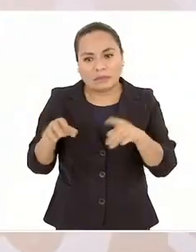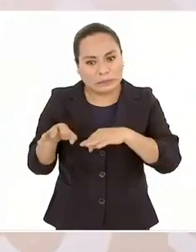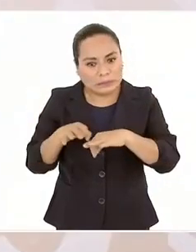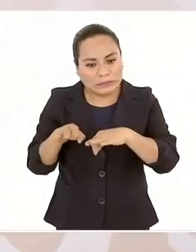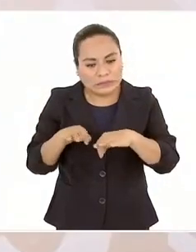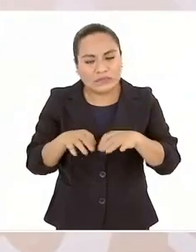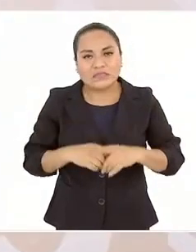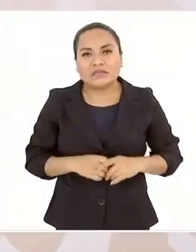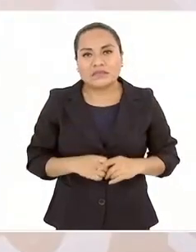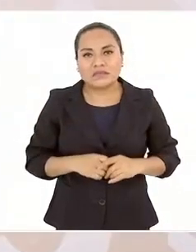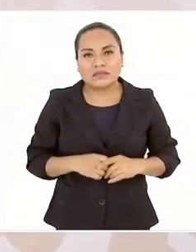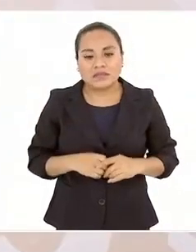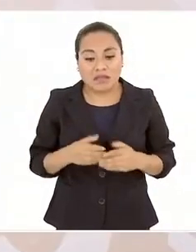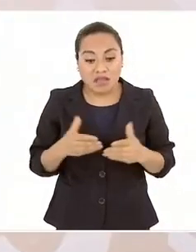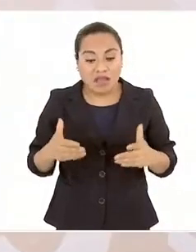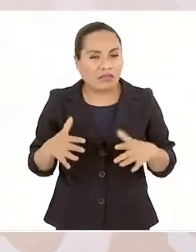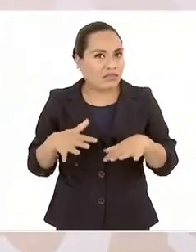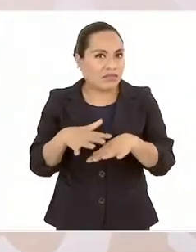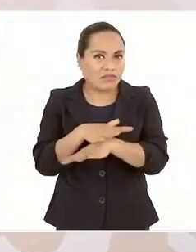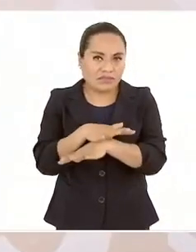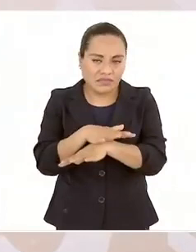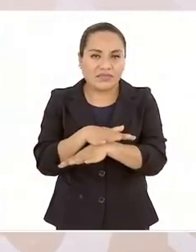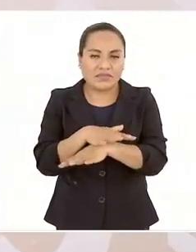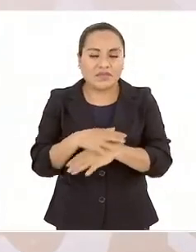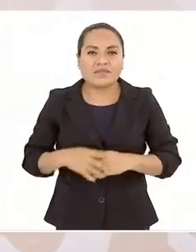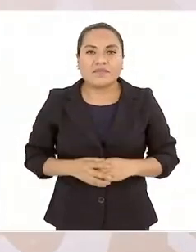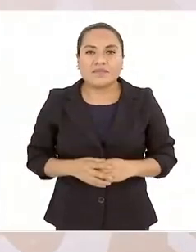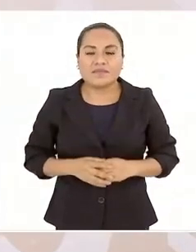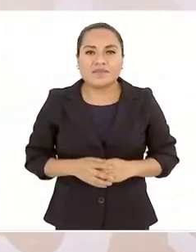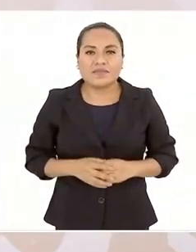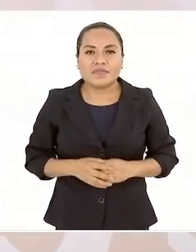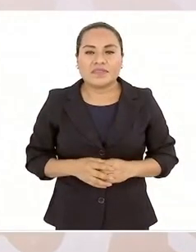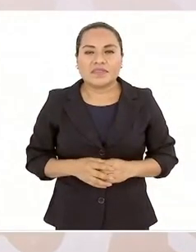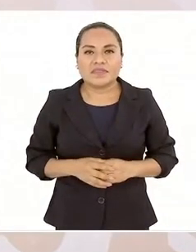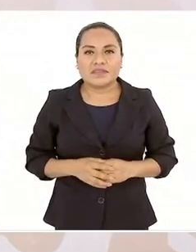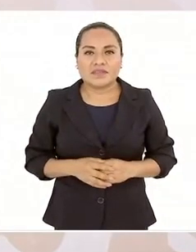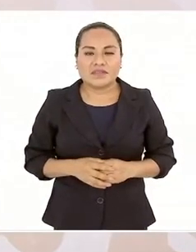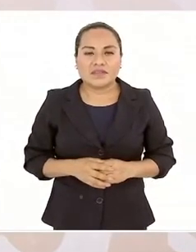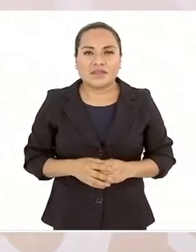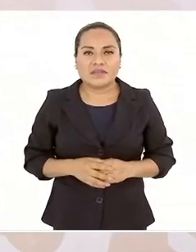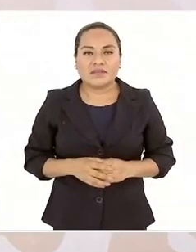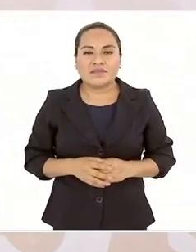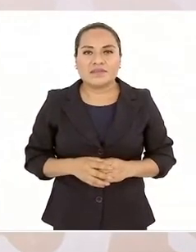está sucediendo, que además debemos de buscar